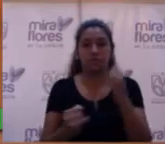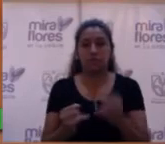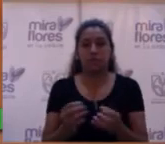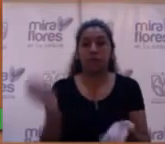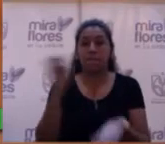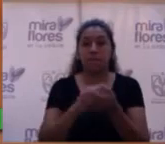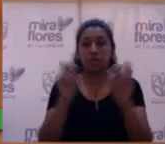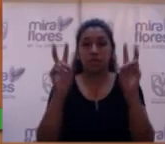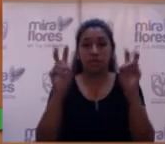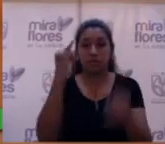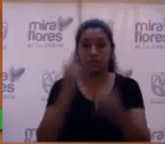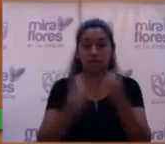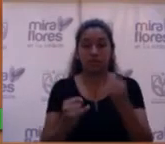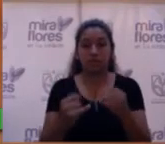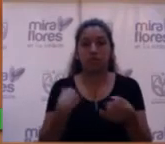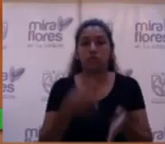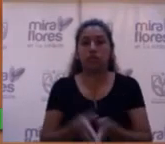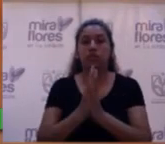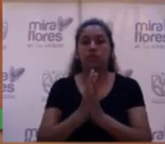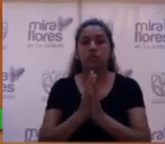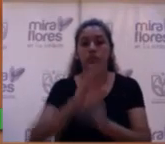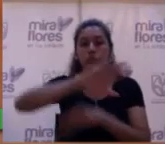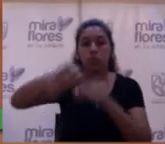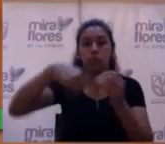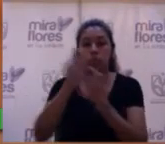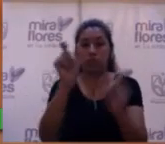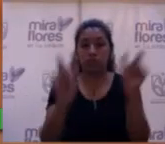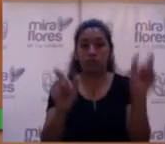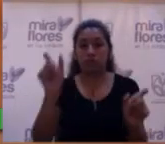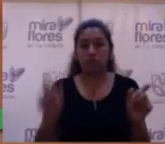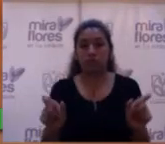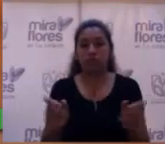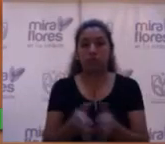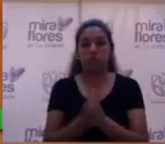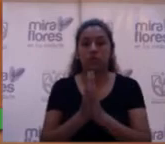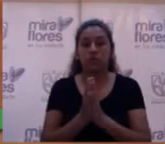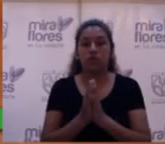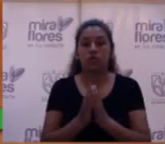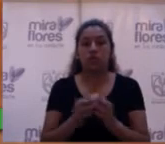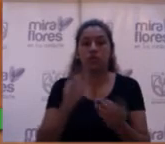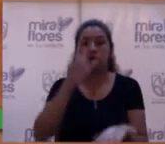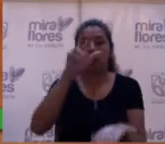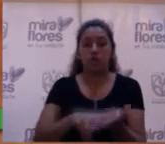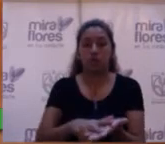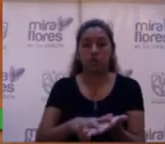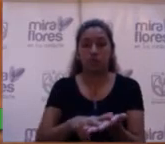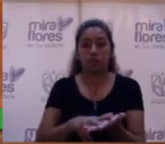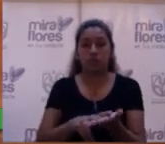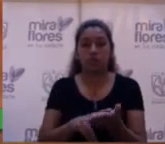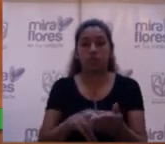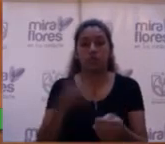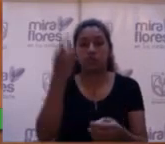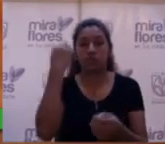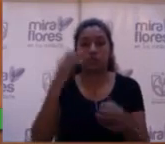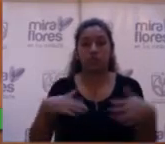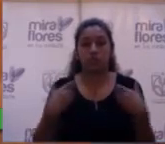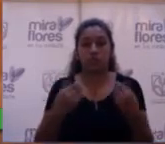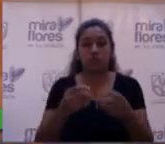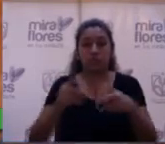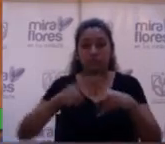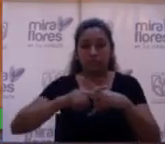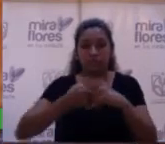habiendo más temas que tratar, voy a pedirle a los miembros del Consejo que se sirvan exonerarnos de la aprobación del acta para la ejecución inmediata